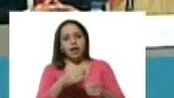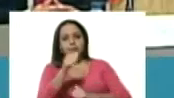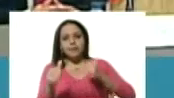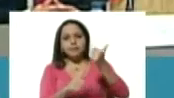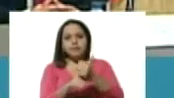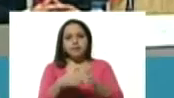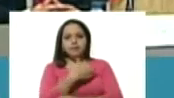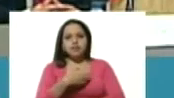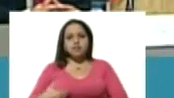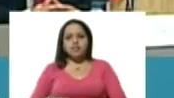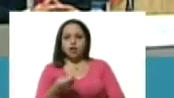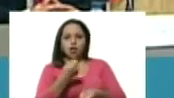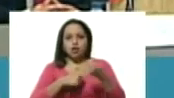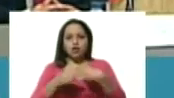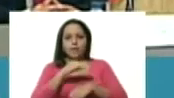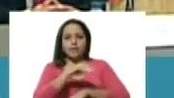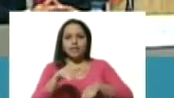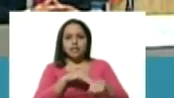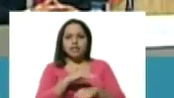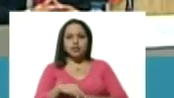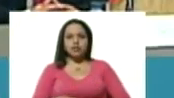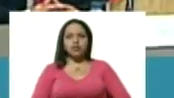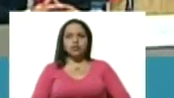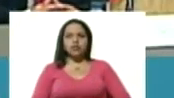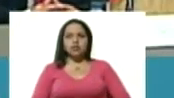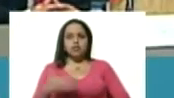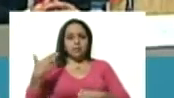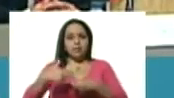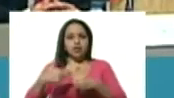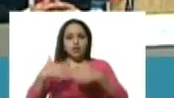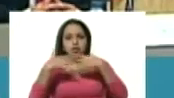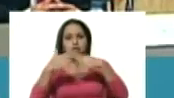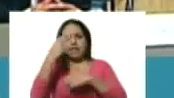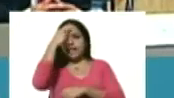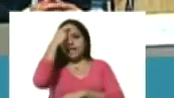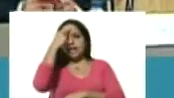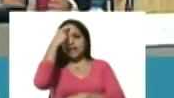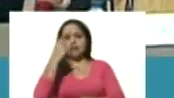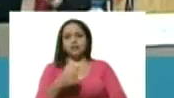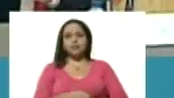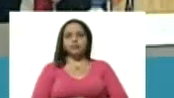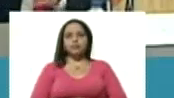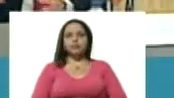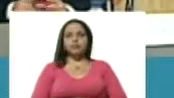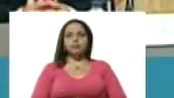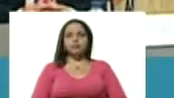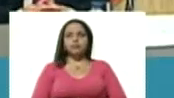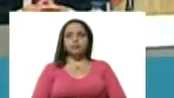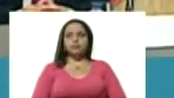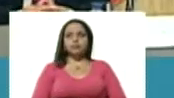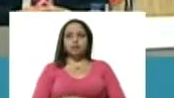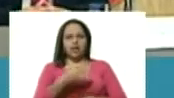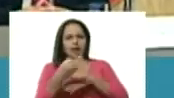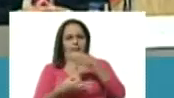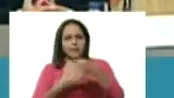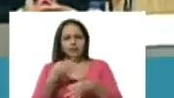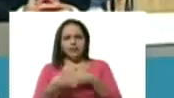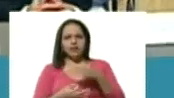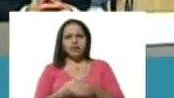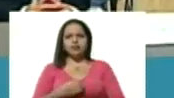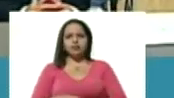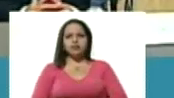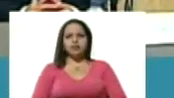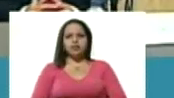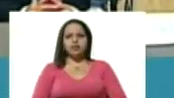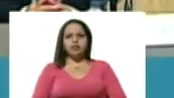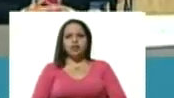ministro de Industrias y ministro de Petróleo, Tarek El Aissami, para que él entre luego ya a partir de estos 15